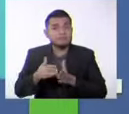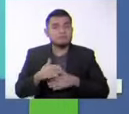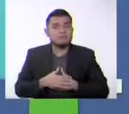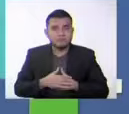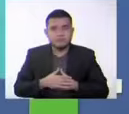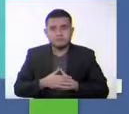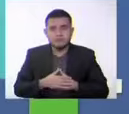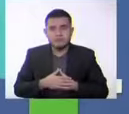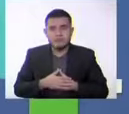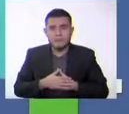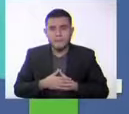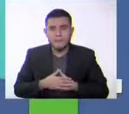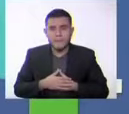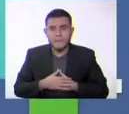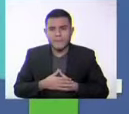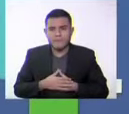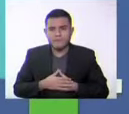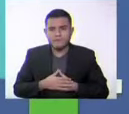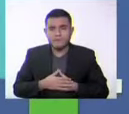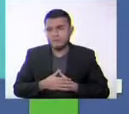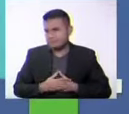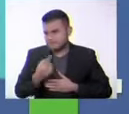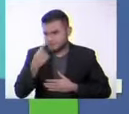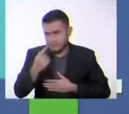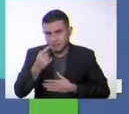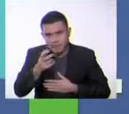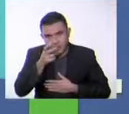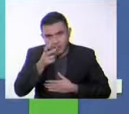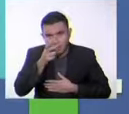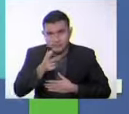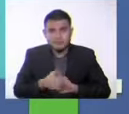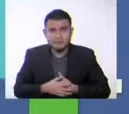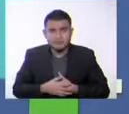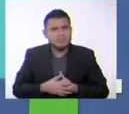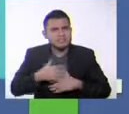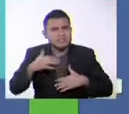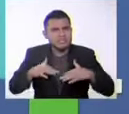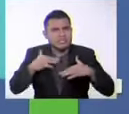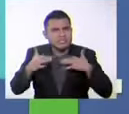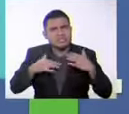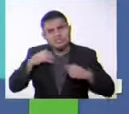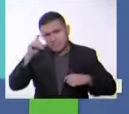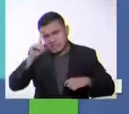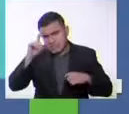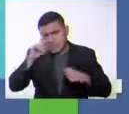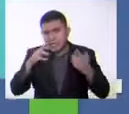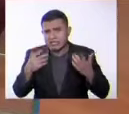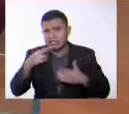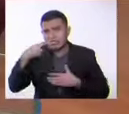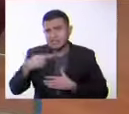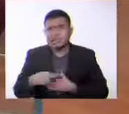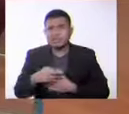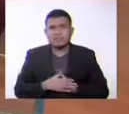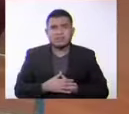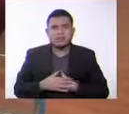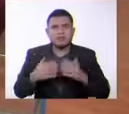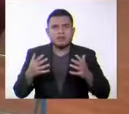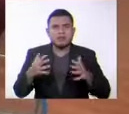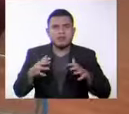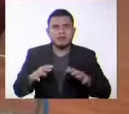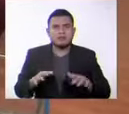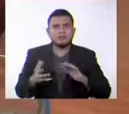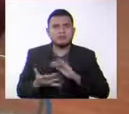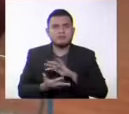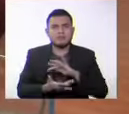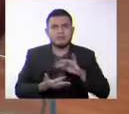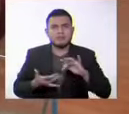de el observar y de sensibilizarse ante la realidad del deterioro medioambiental,